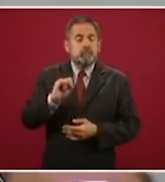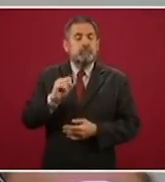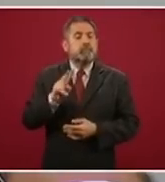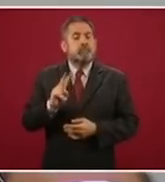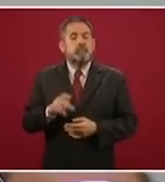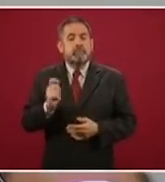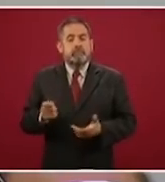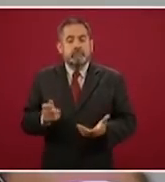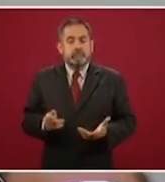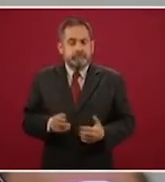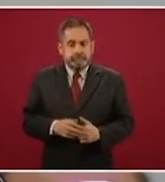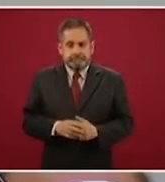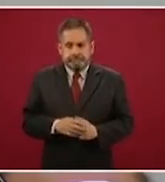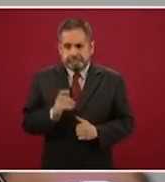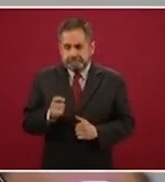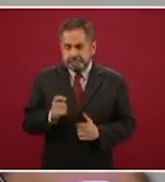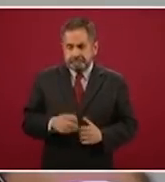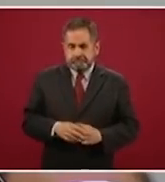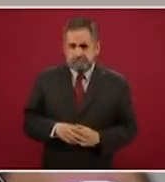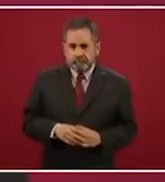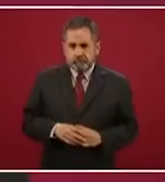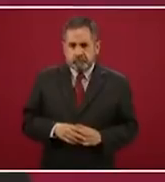el que se